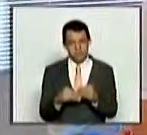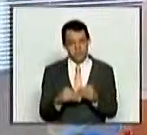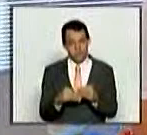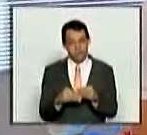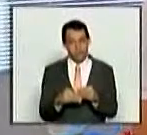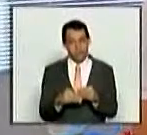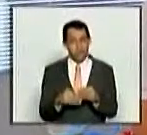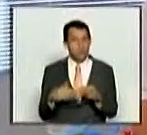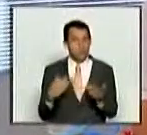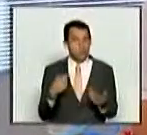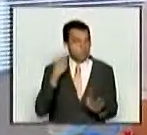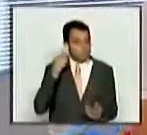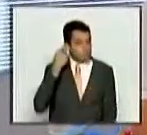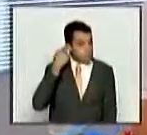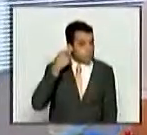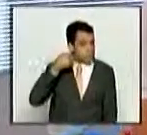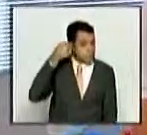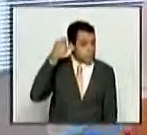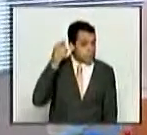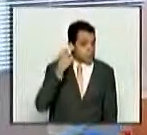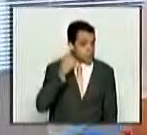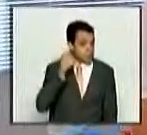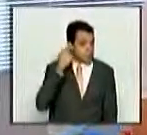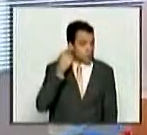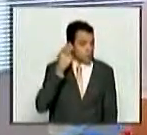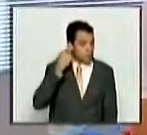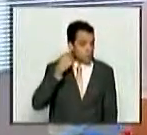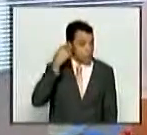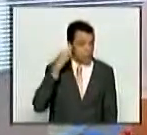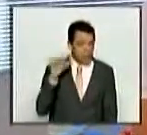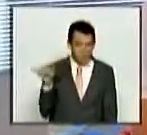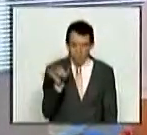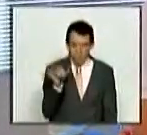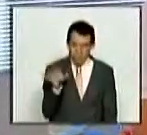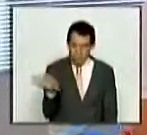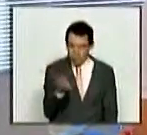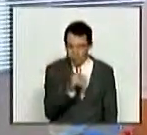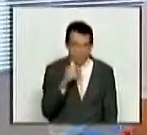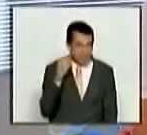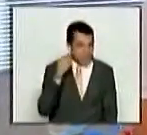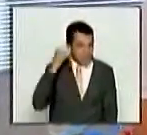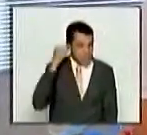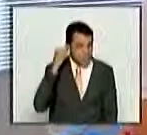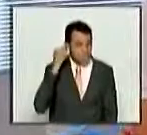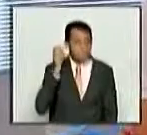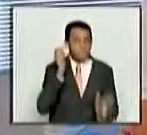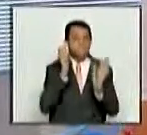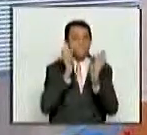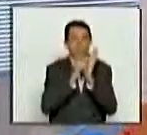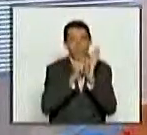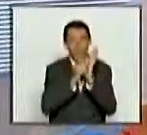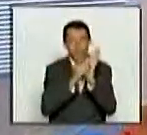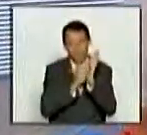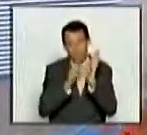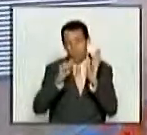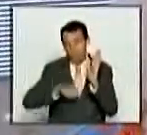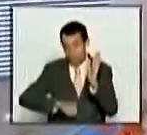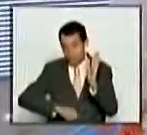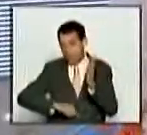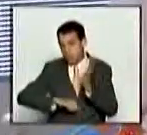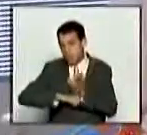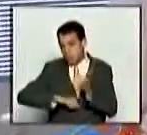a nivel del oído que tenemos unos puntos reflejos de nuestro cuerpo. En